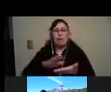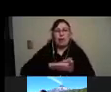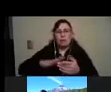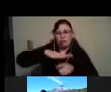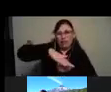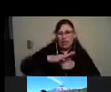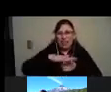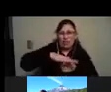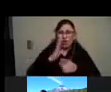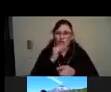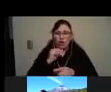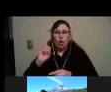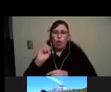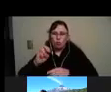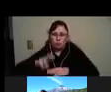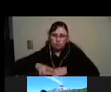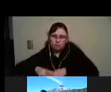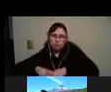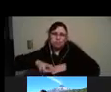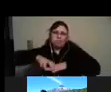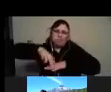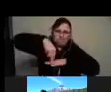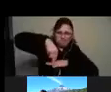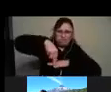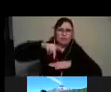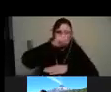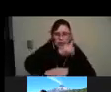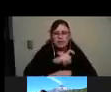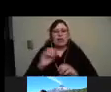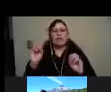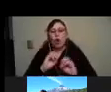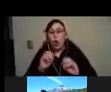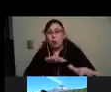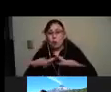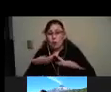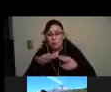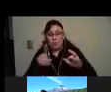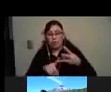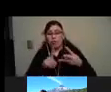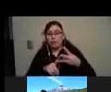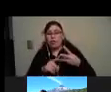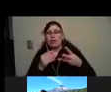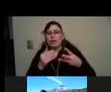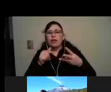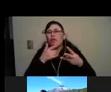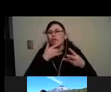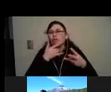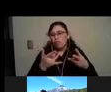y enderezamiento, ¿cierto? Y va a tener algún trastorno del movimiento que va a ser a consecuencia de lo anterior,